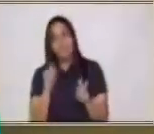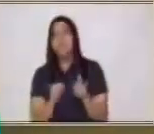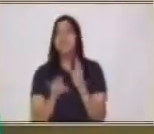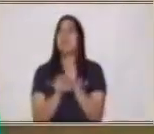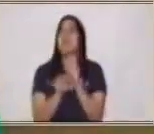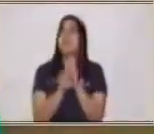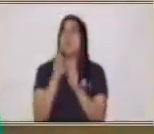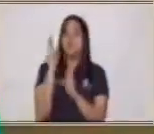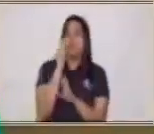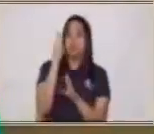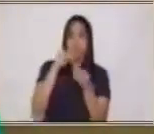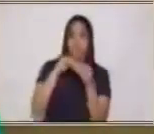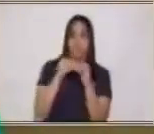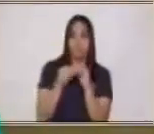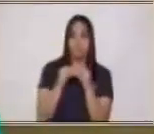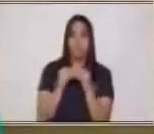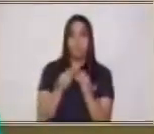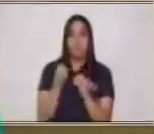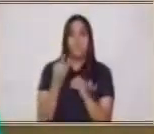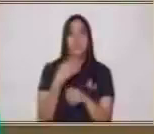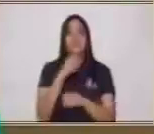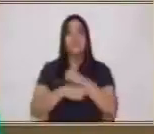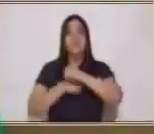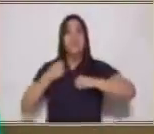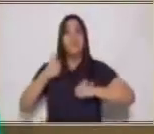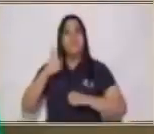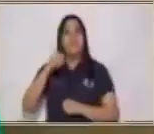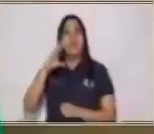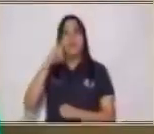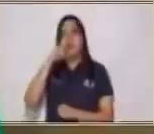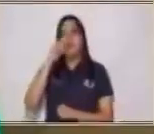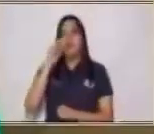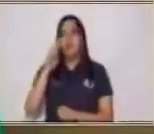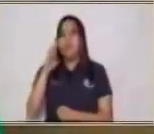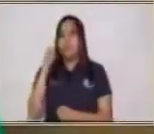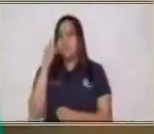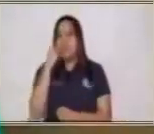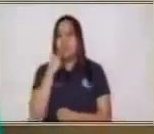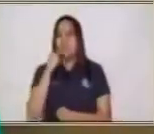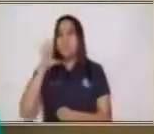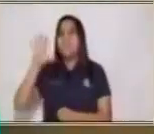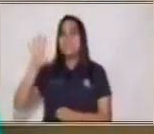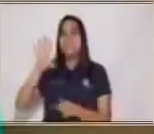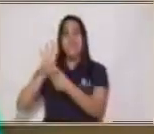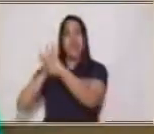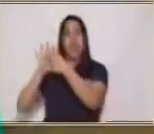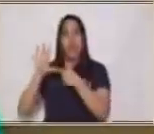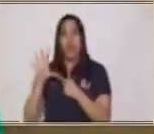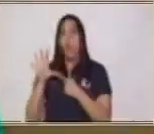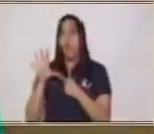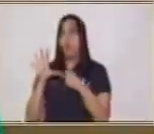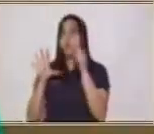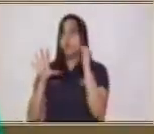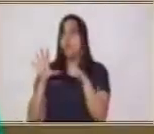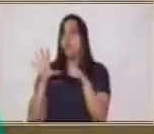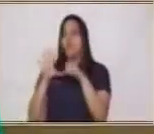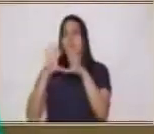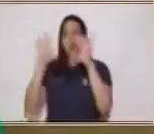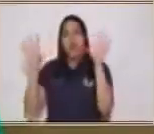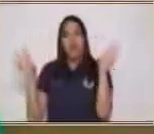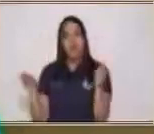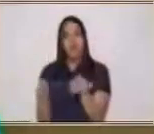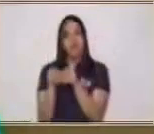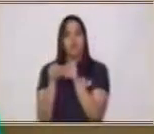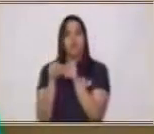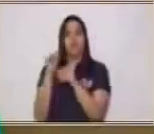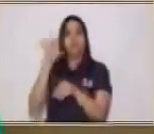dos números son factores de 5 y entonces vamos a reducir en 5